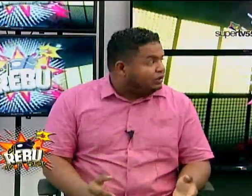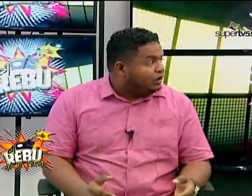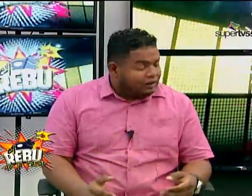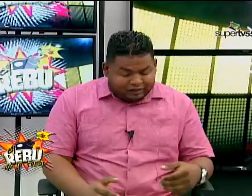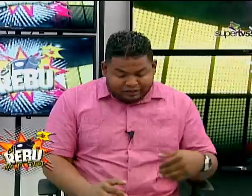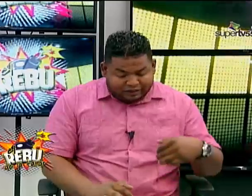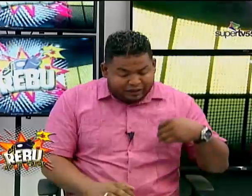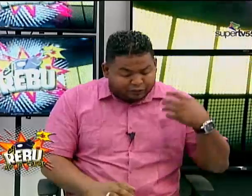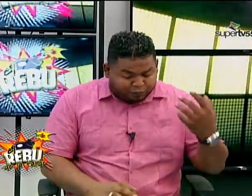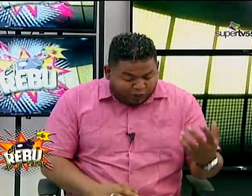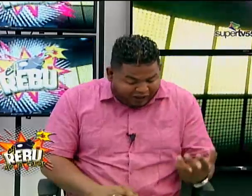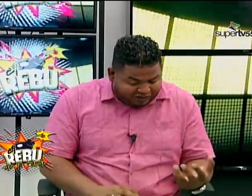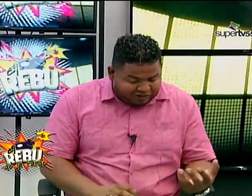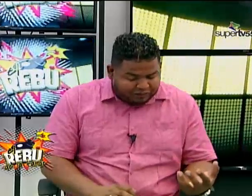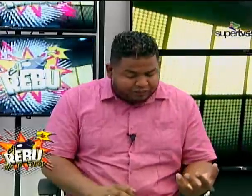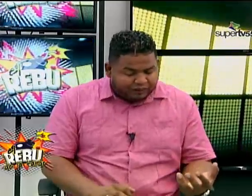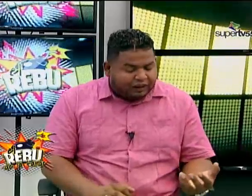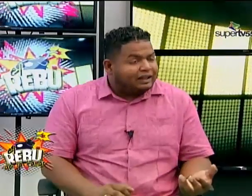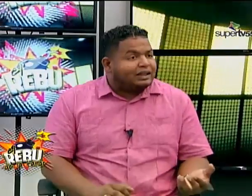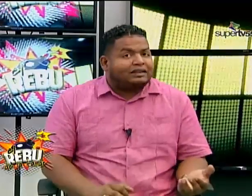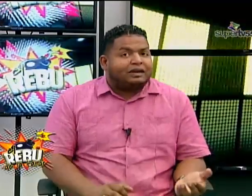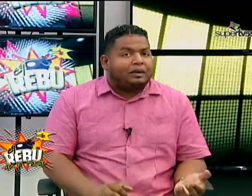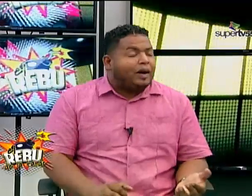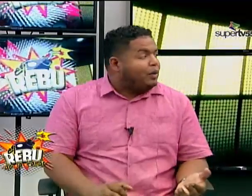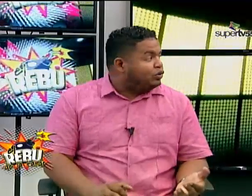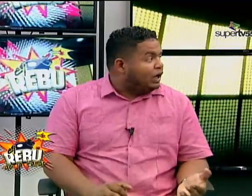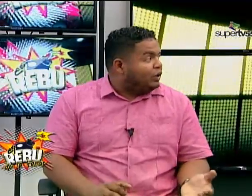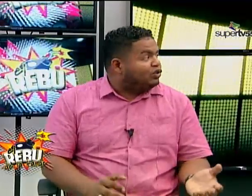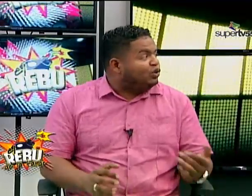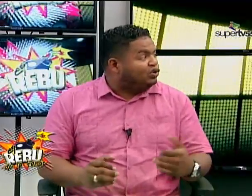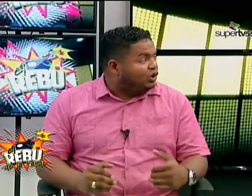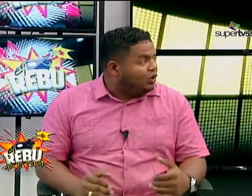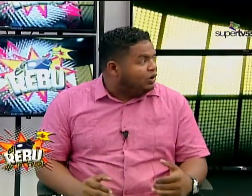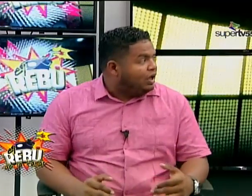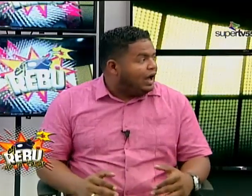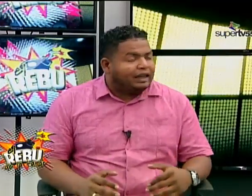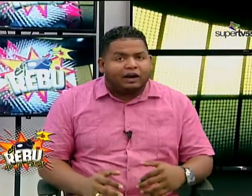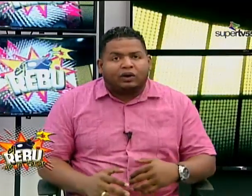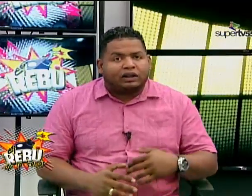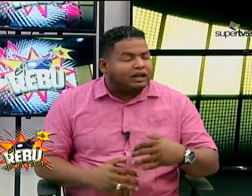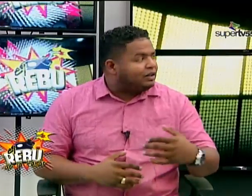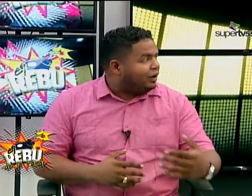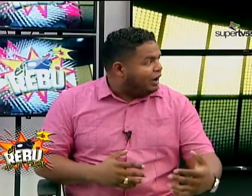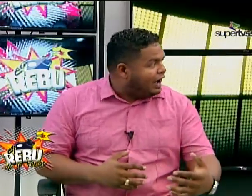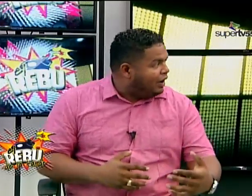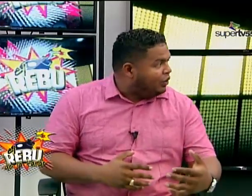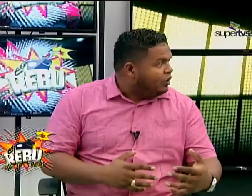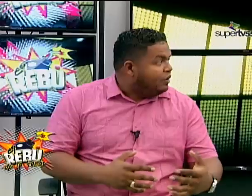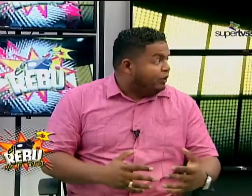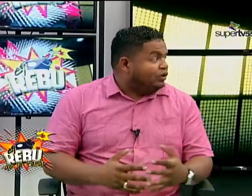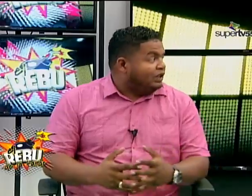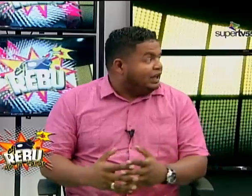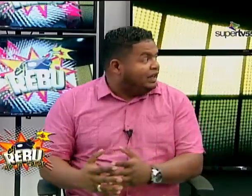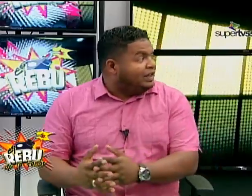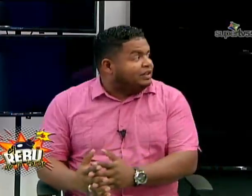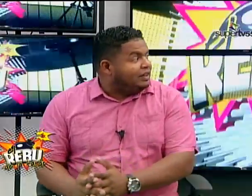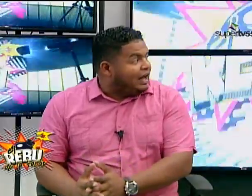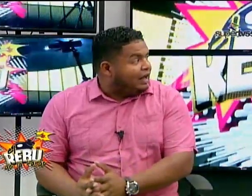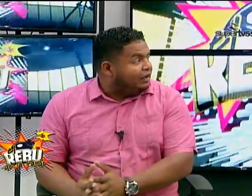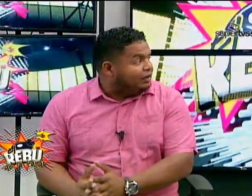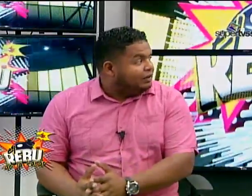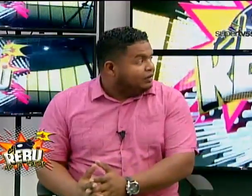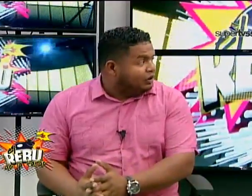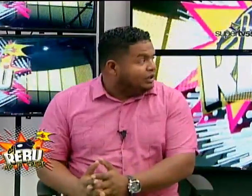Entonces, después es que se le va a buscar una solución aquí a los que tienen trabajo, pero si tienen